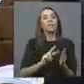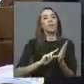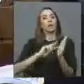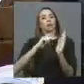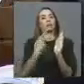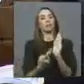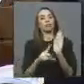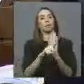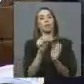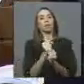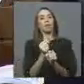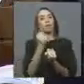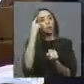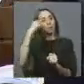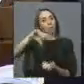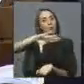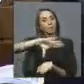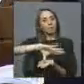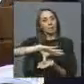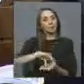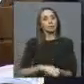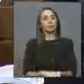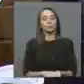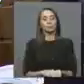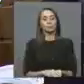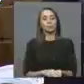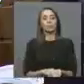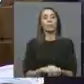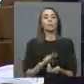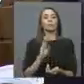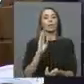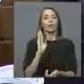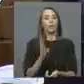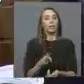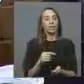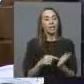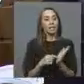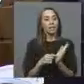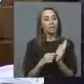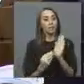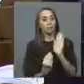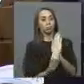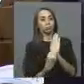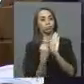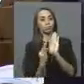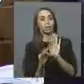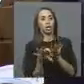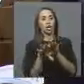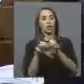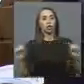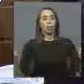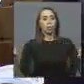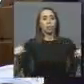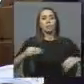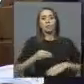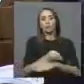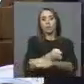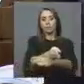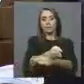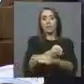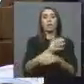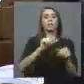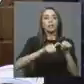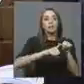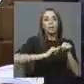laboral para el país. Que debiera constituirse en un compromiso amplio y estable en el